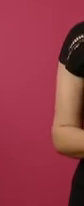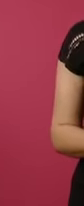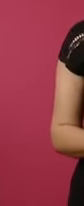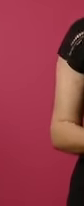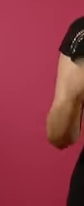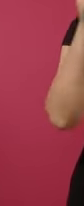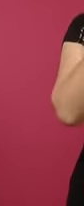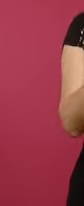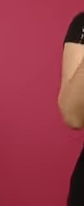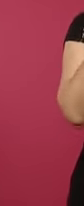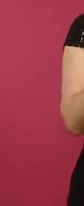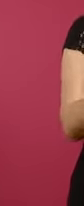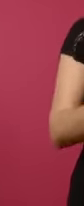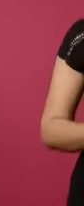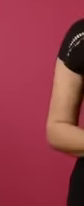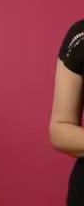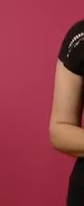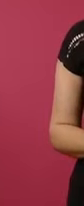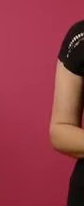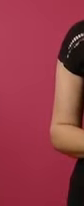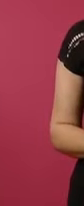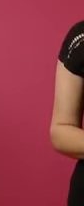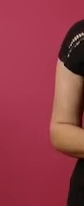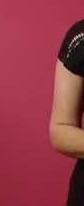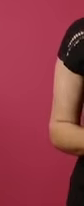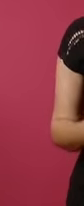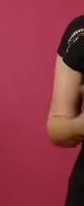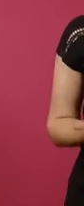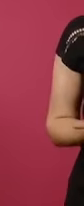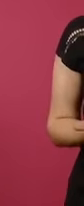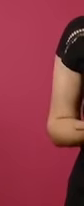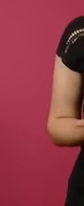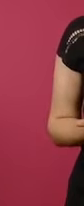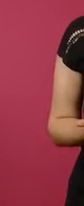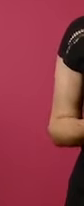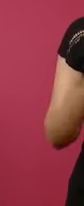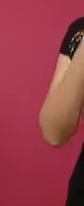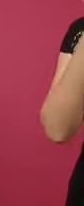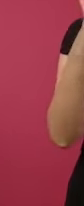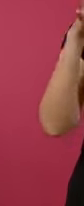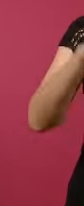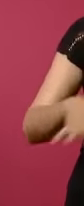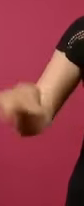O sea, es mejor el pueblo que el dedazo